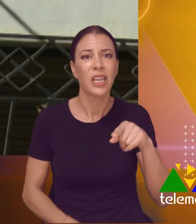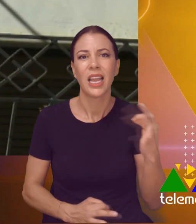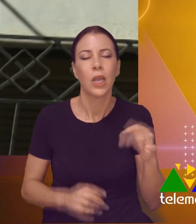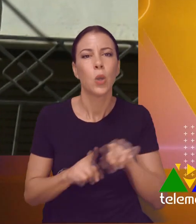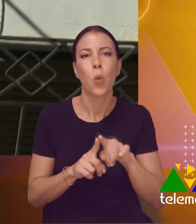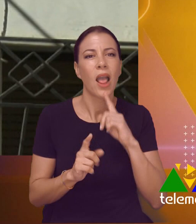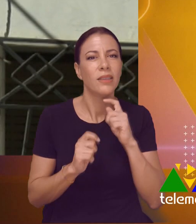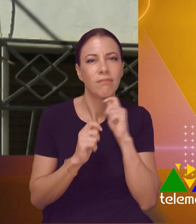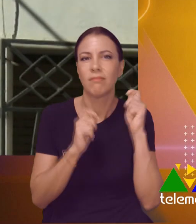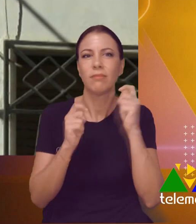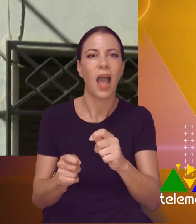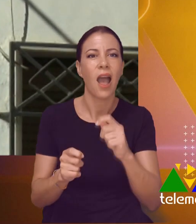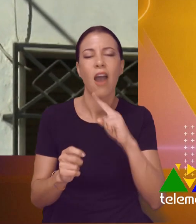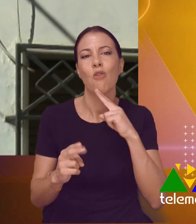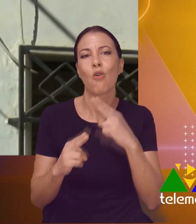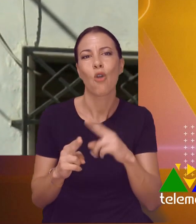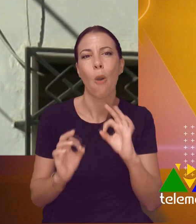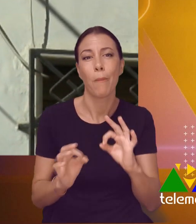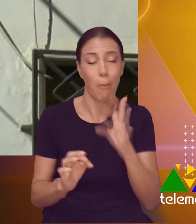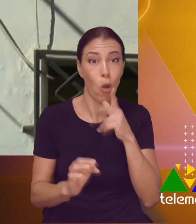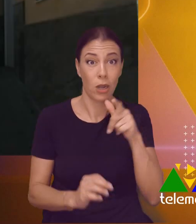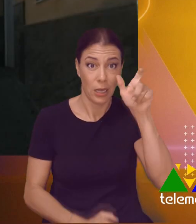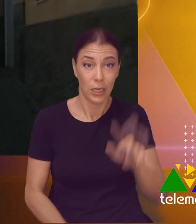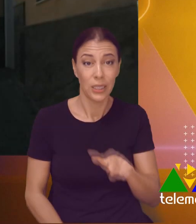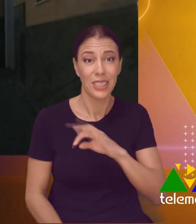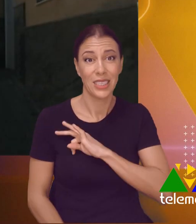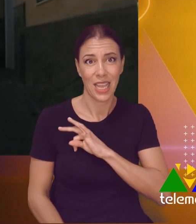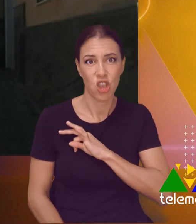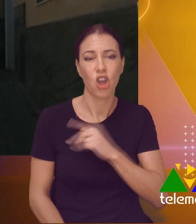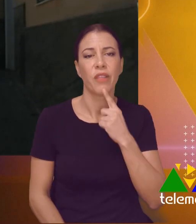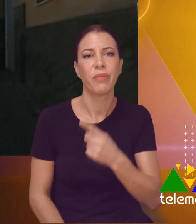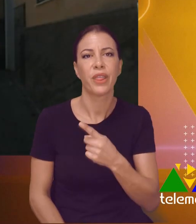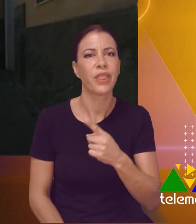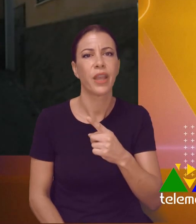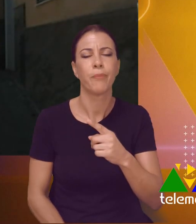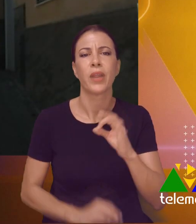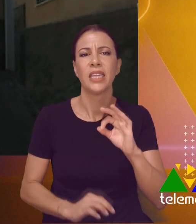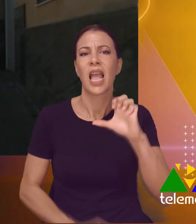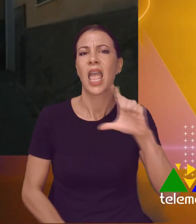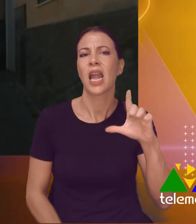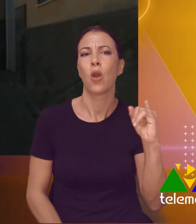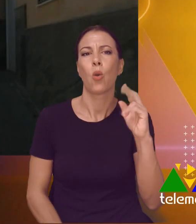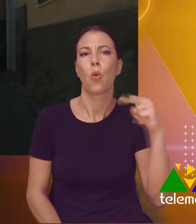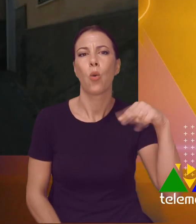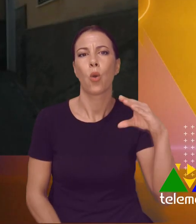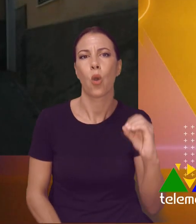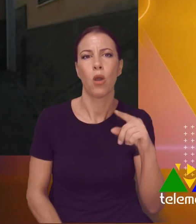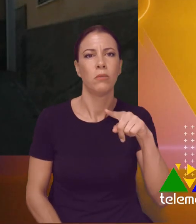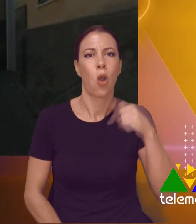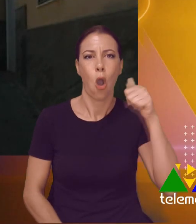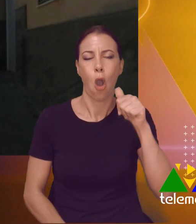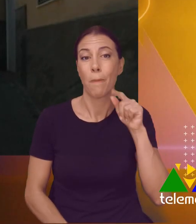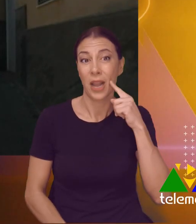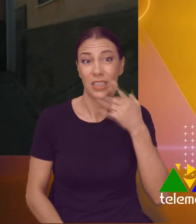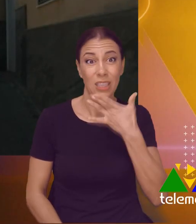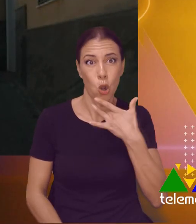es un mote de un señor que le decían de mote el Junco. El Junco, ¿no? Y de aquí viene el